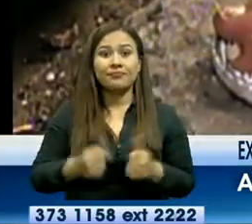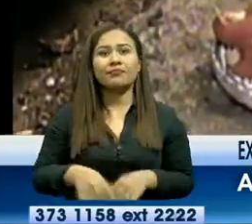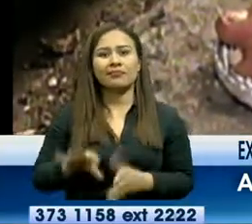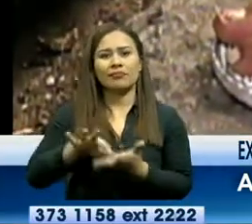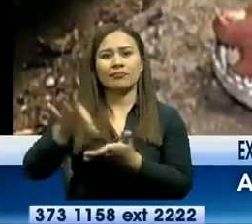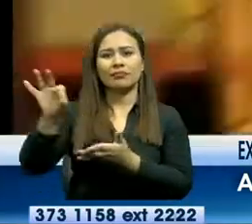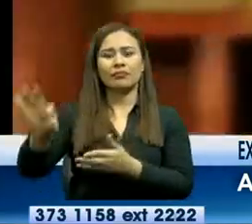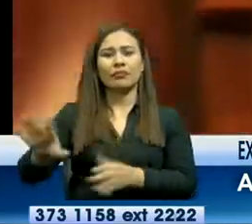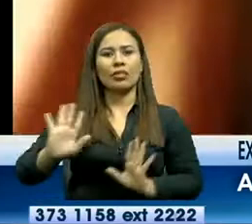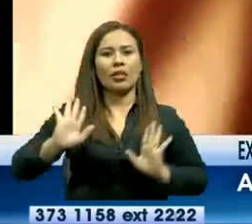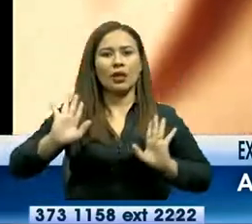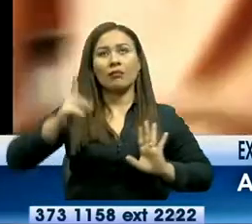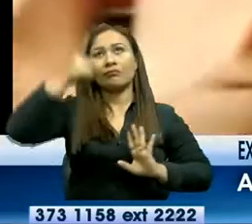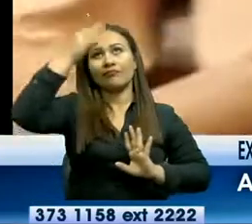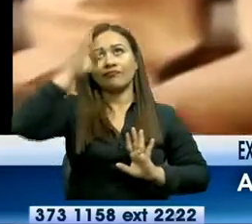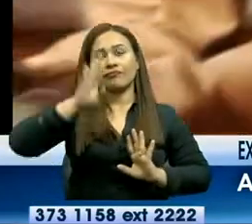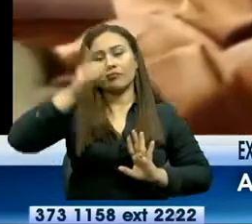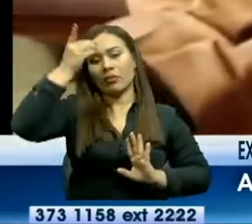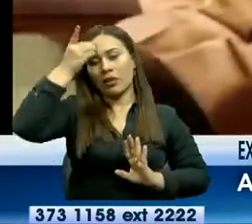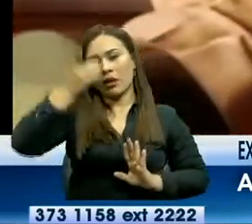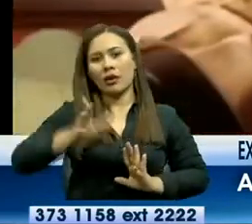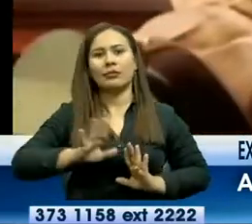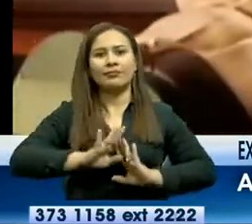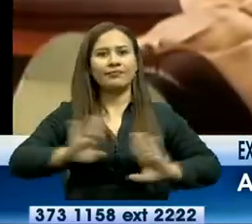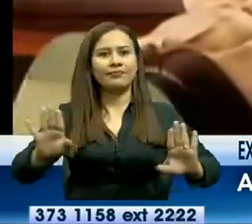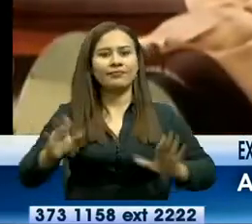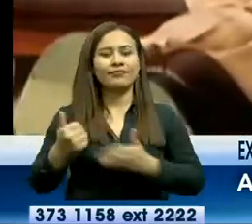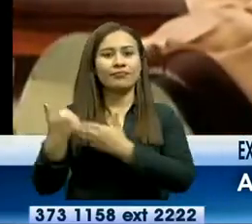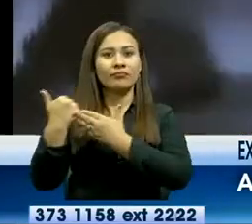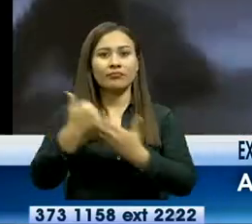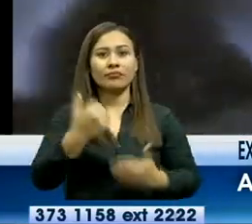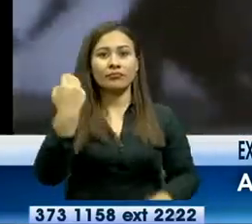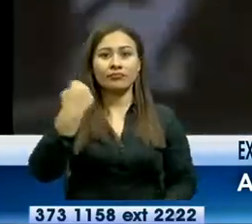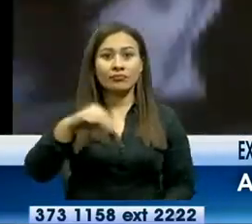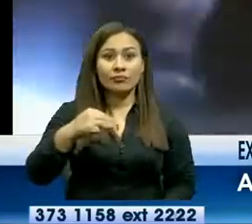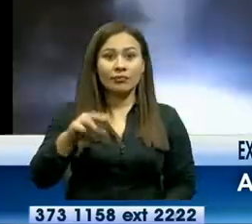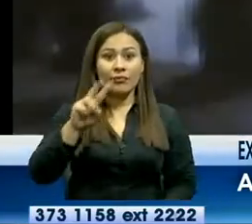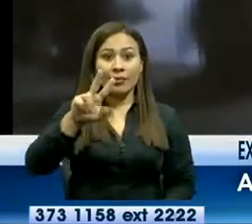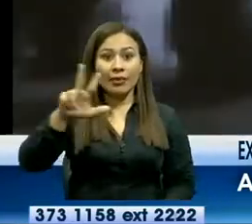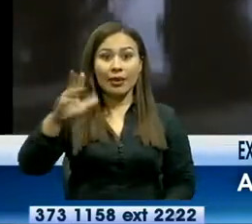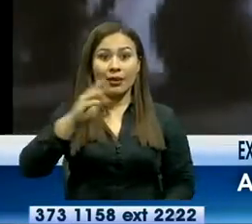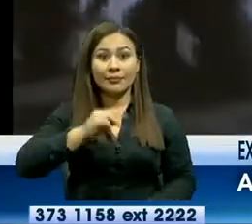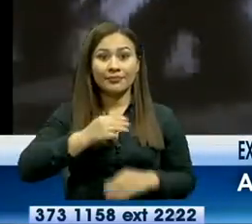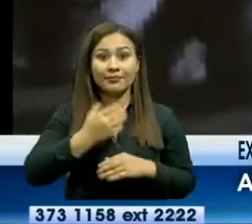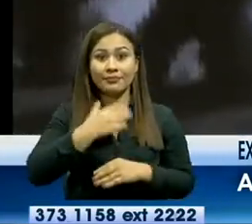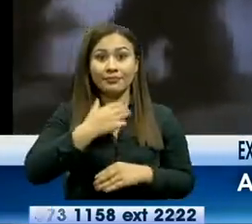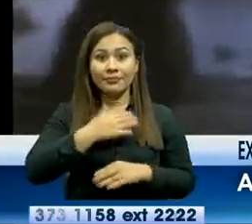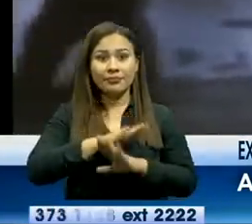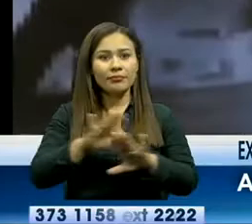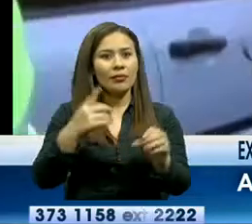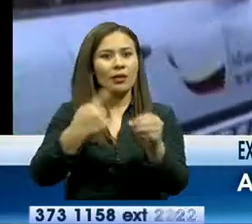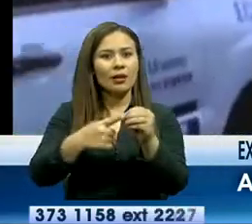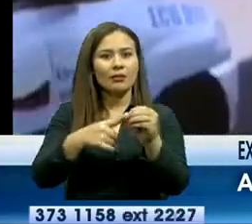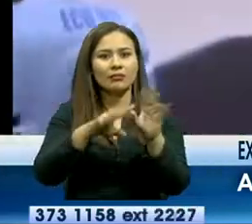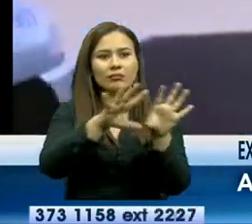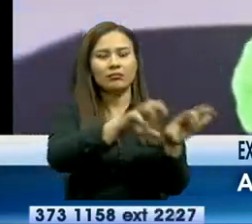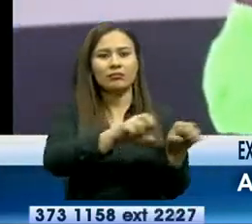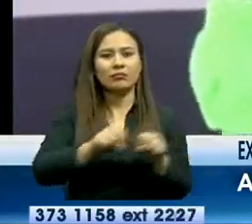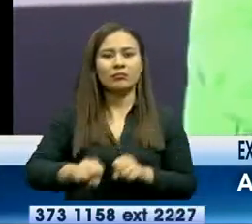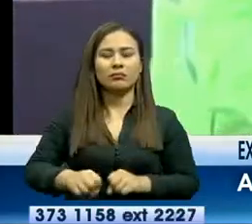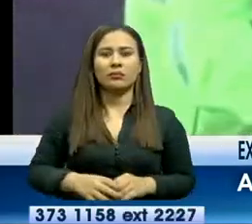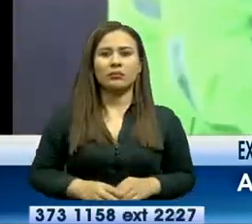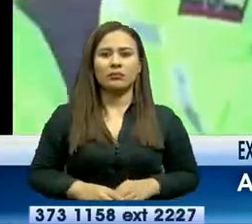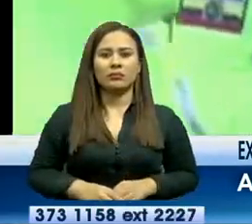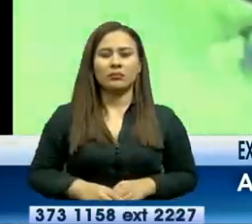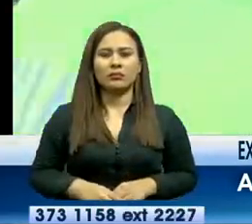a la voluntad de Dios, que actuó el miércoles 23 de agosto en Quito. Les daba puñados de